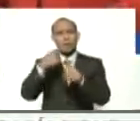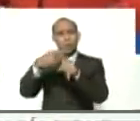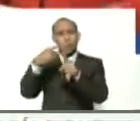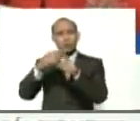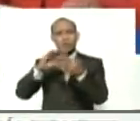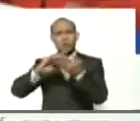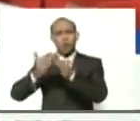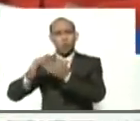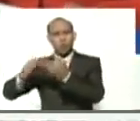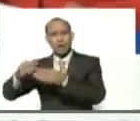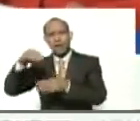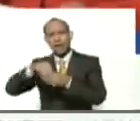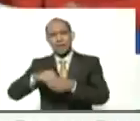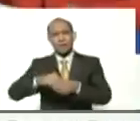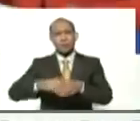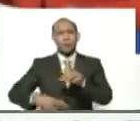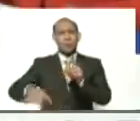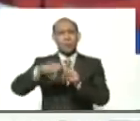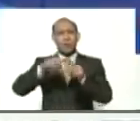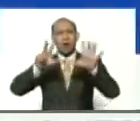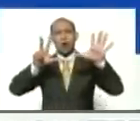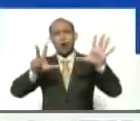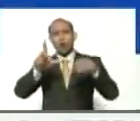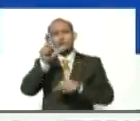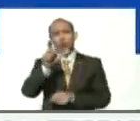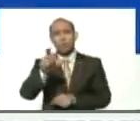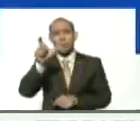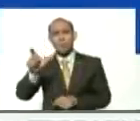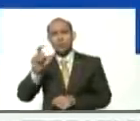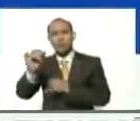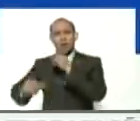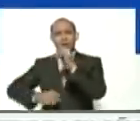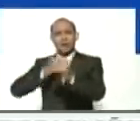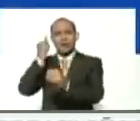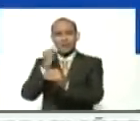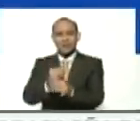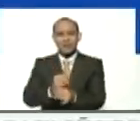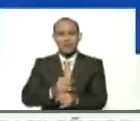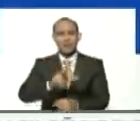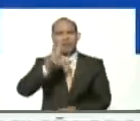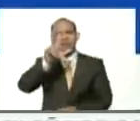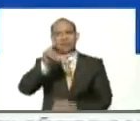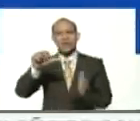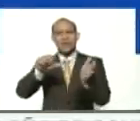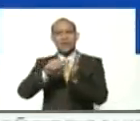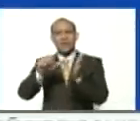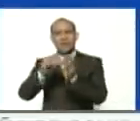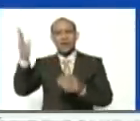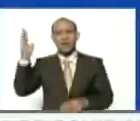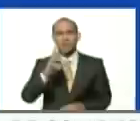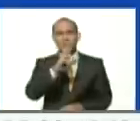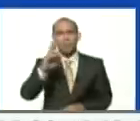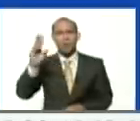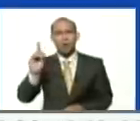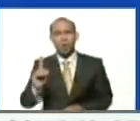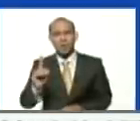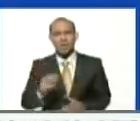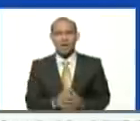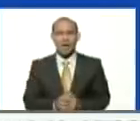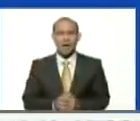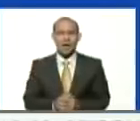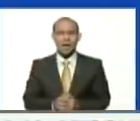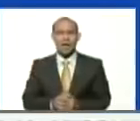ocho casos internacionales tres procedentes de república dominicana dos